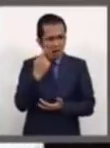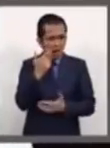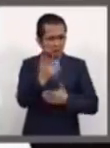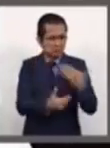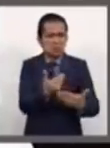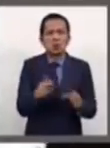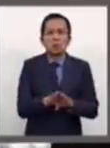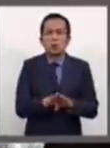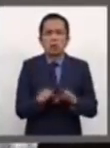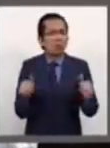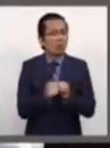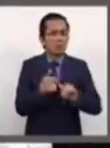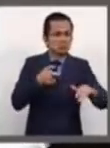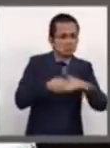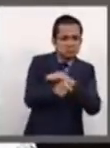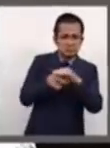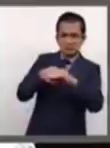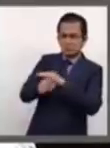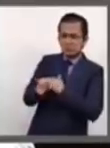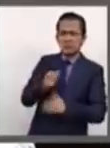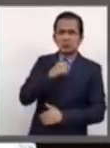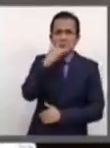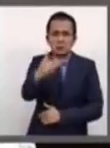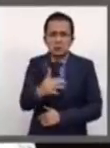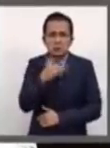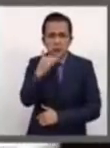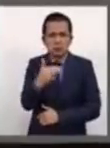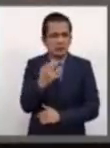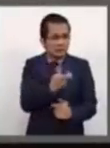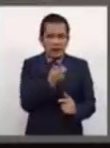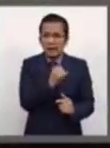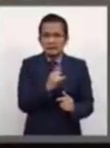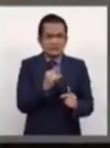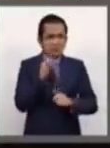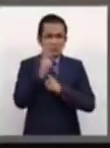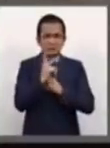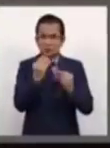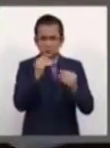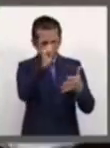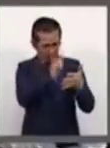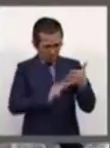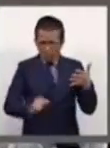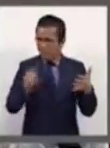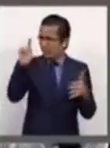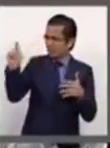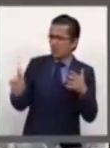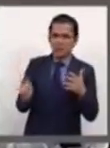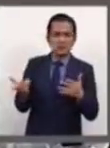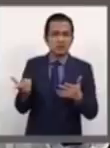sobornar, de entrar por medio de corrupción a todos los países al más alto nivel.